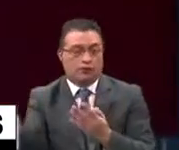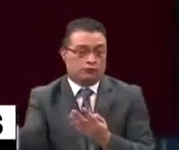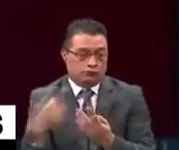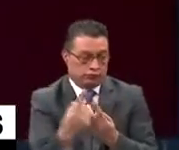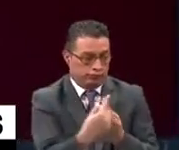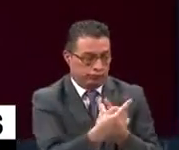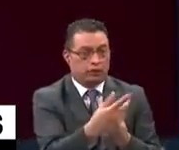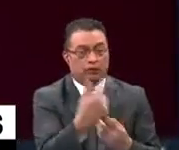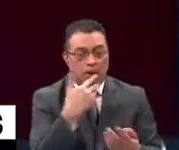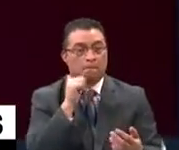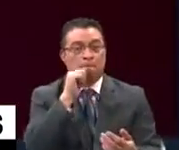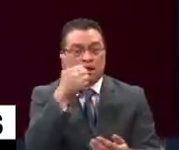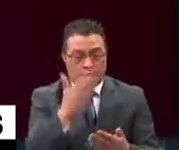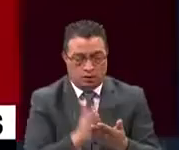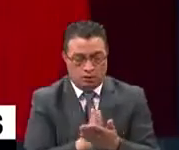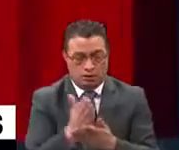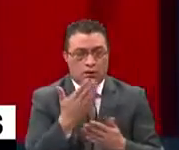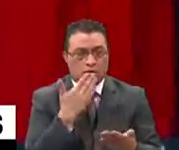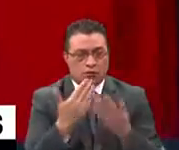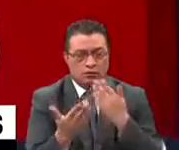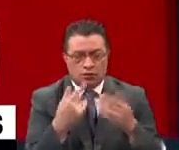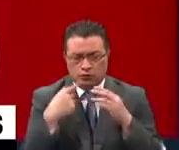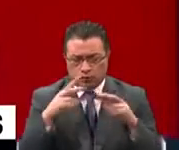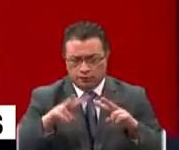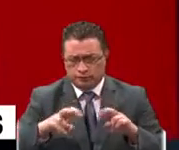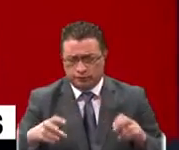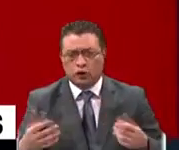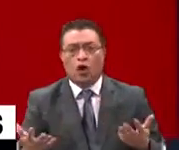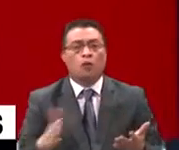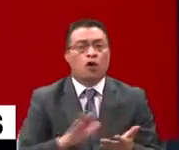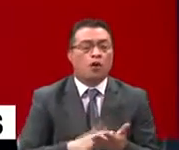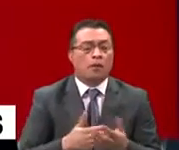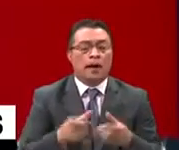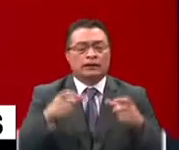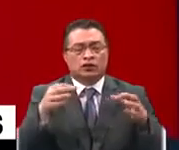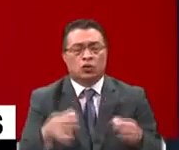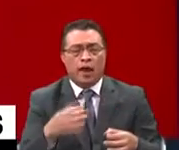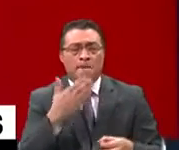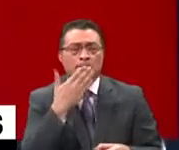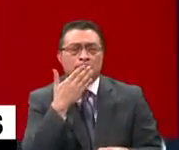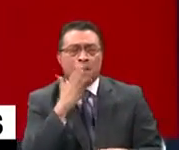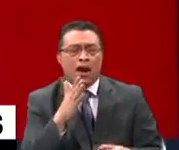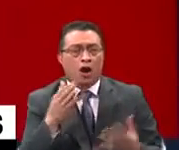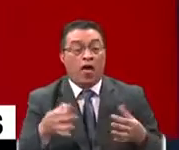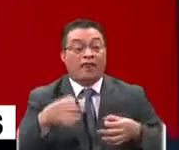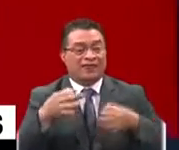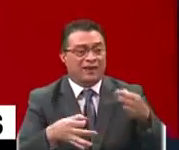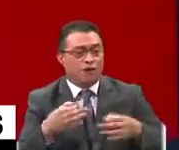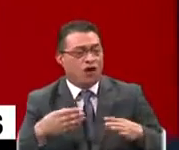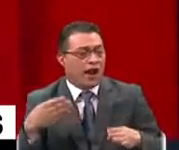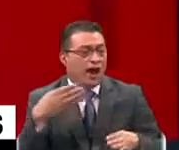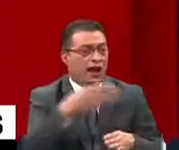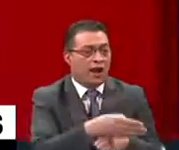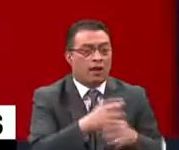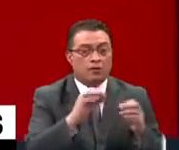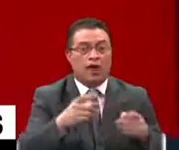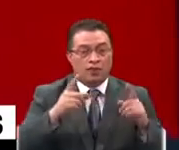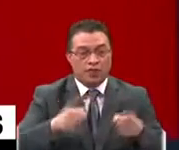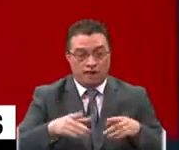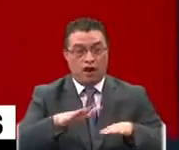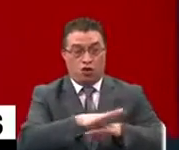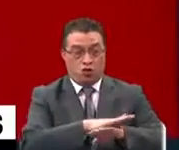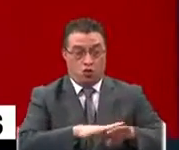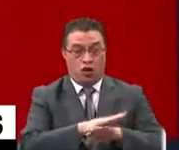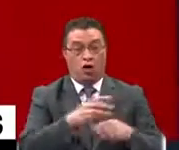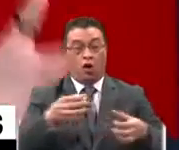puedan participar a partir de mañana, para poder analizar las condiciones de seguridad en tribunales, ¿no es cierto?, porque tienen que estar protegidos